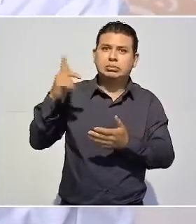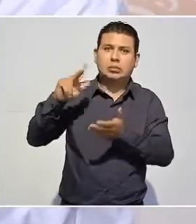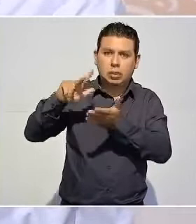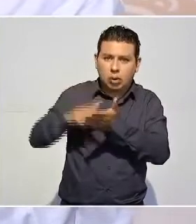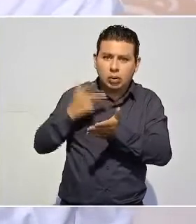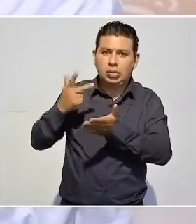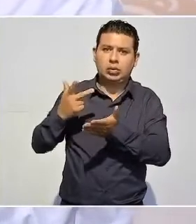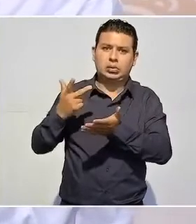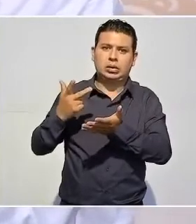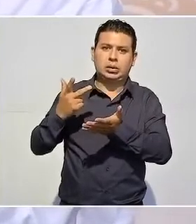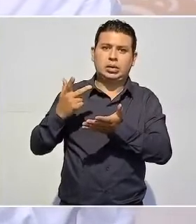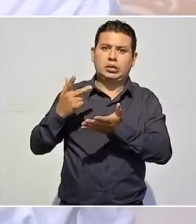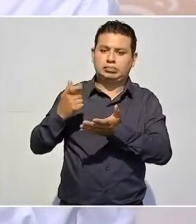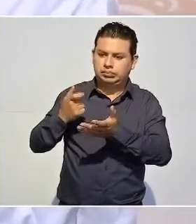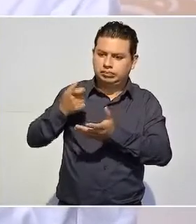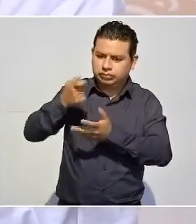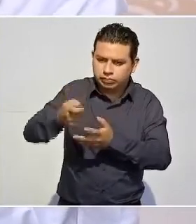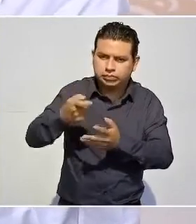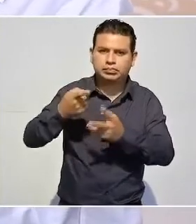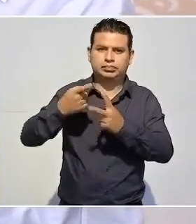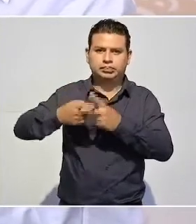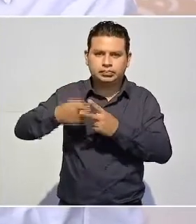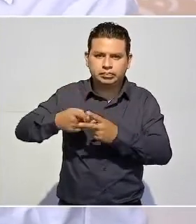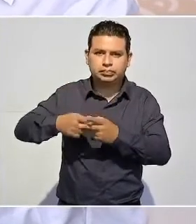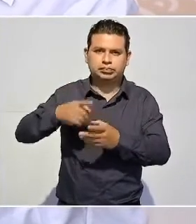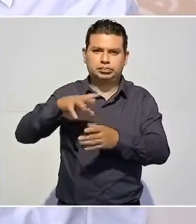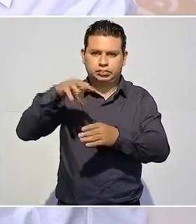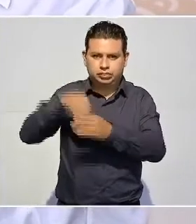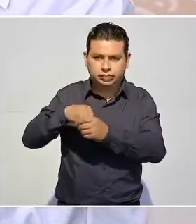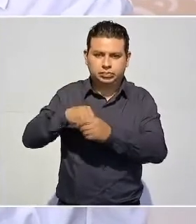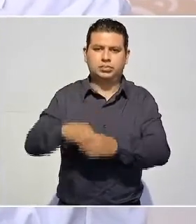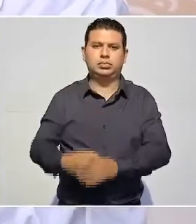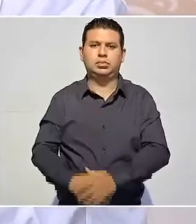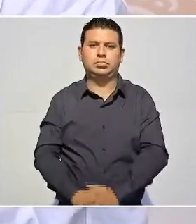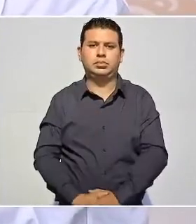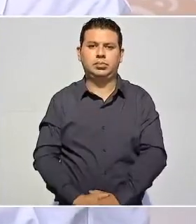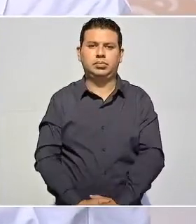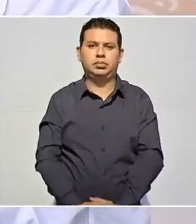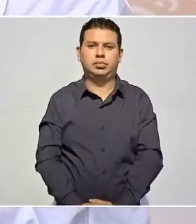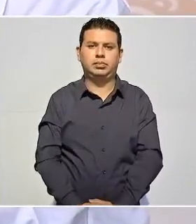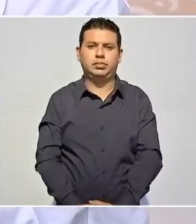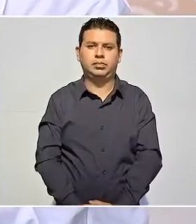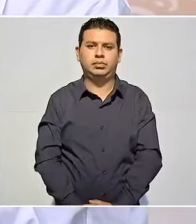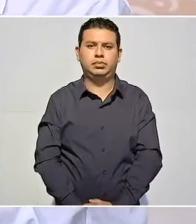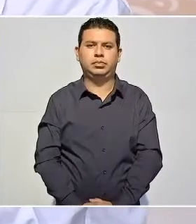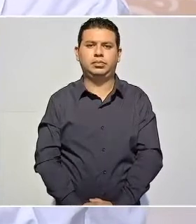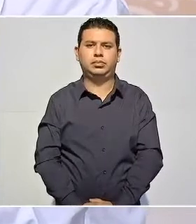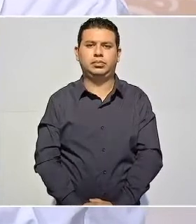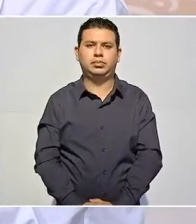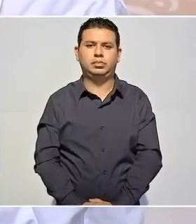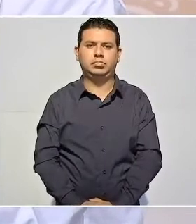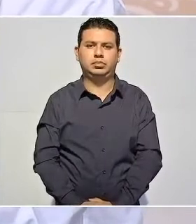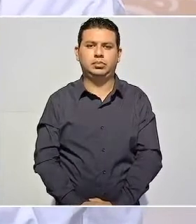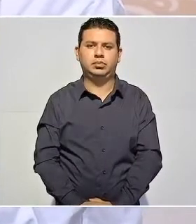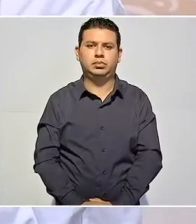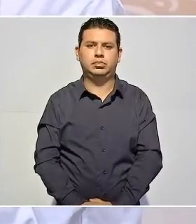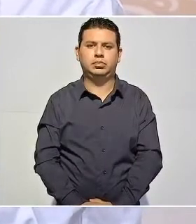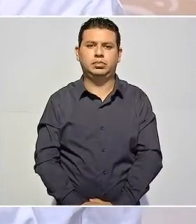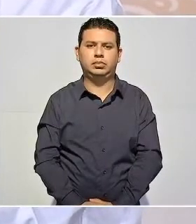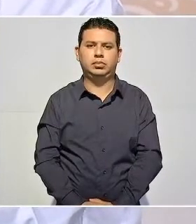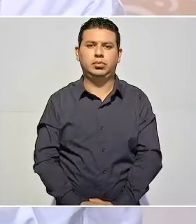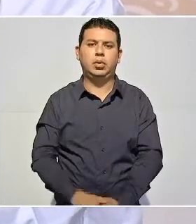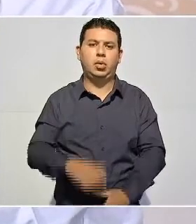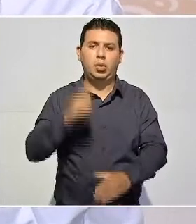a la medición anterior, es decir, que continúe siendo el